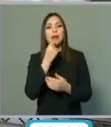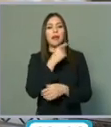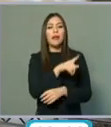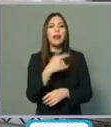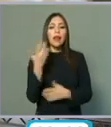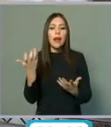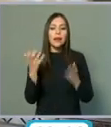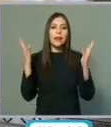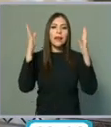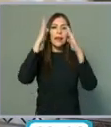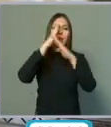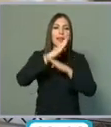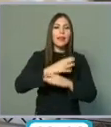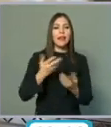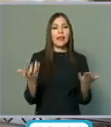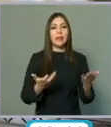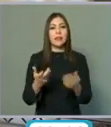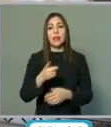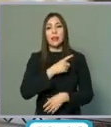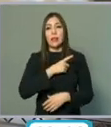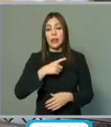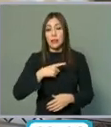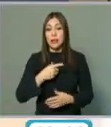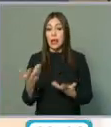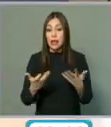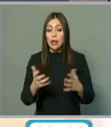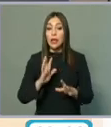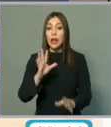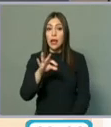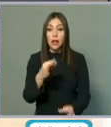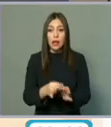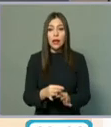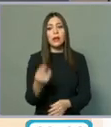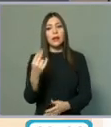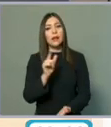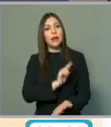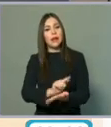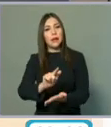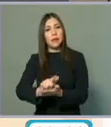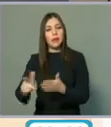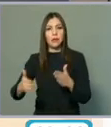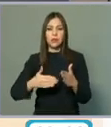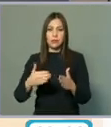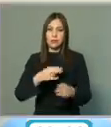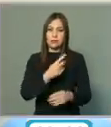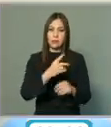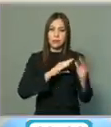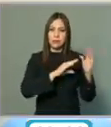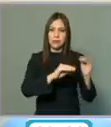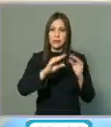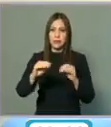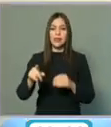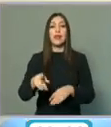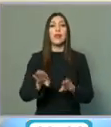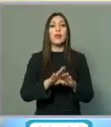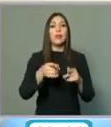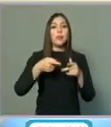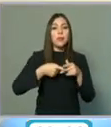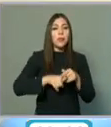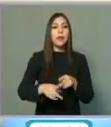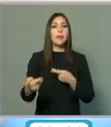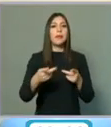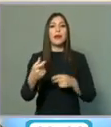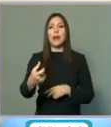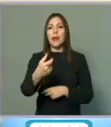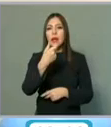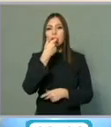solo es hacerla, también chiquitos tienen que limpiar la cocina, ¿ok? Lo que vayan utilizando, limpiarlo. Oye, está buenísimo porque desde el empezar a hacer las galletas